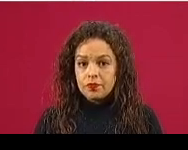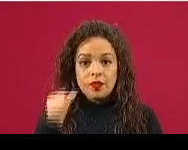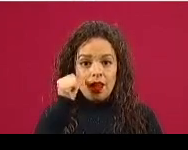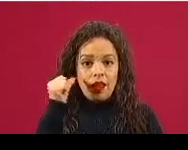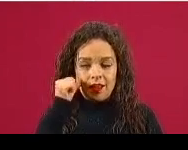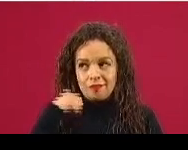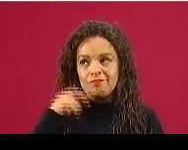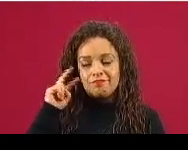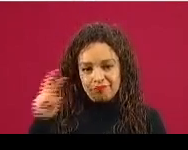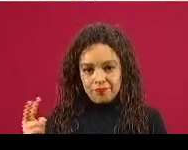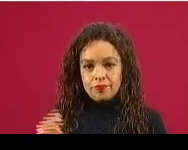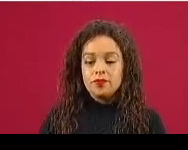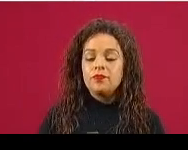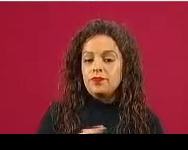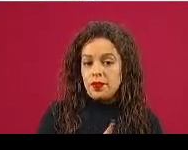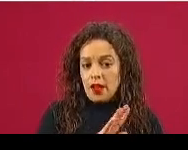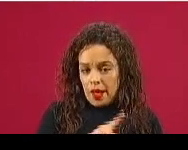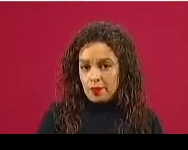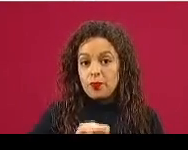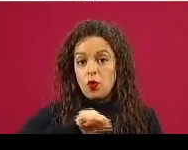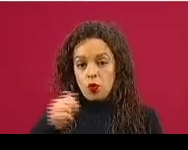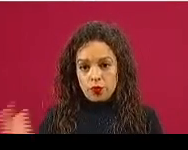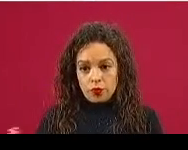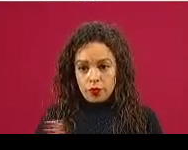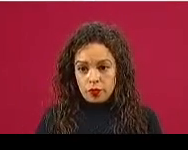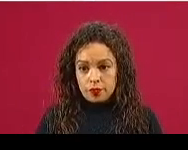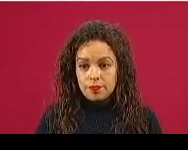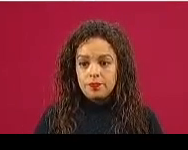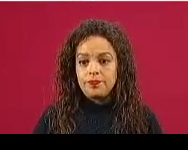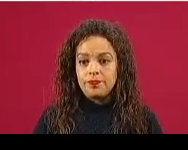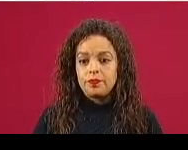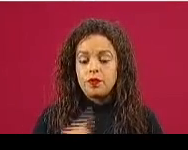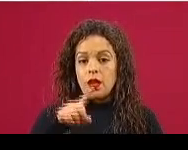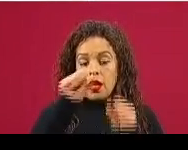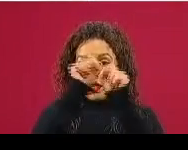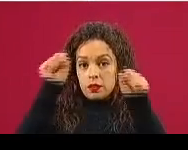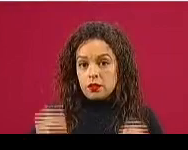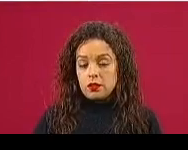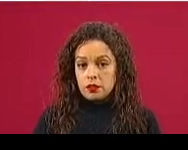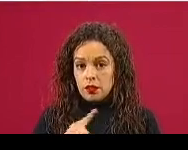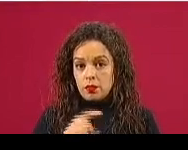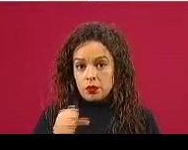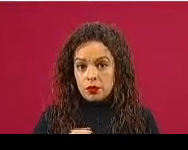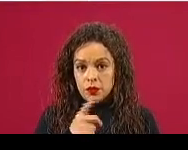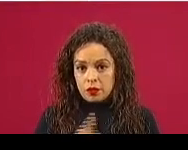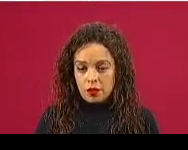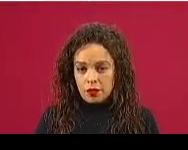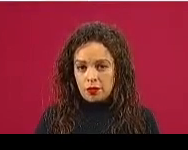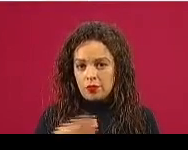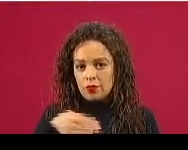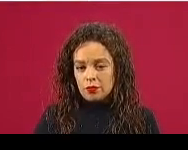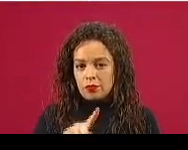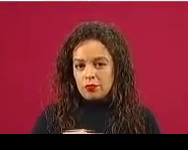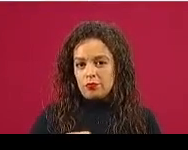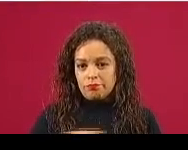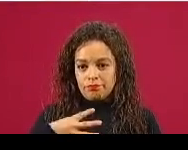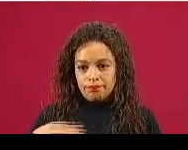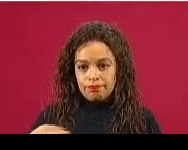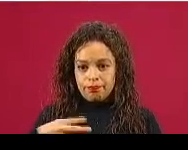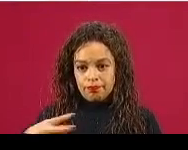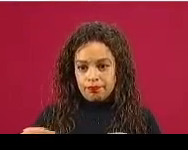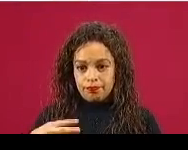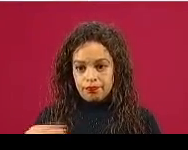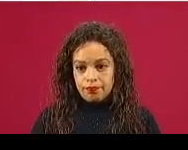Página. Los recursos materiales y humanos que se han incorporado al sistema de salud recientemente por la contingencia, ya